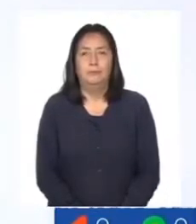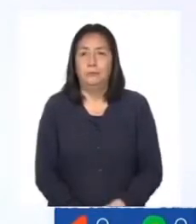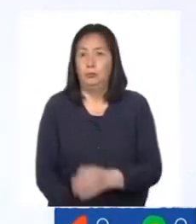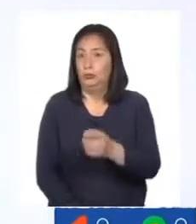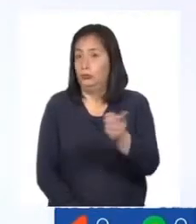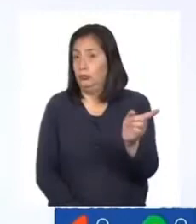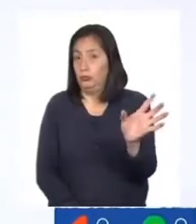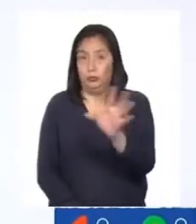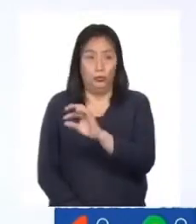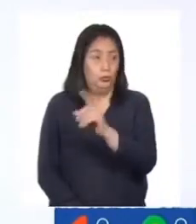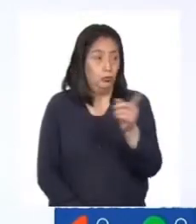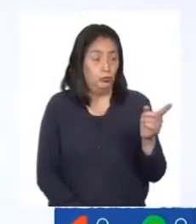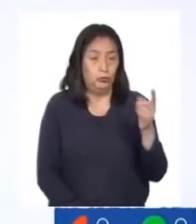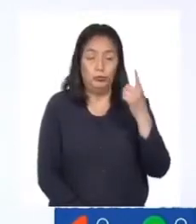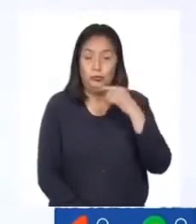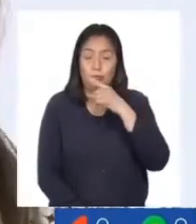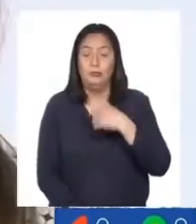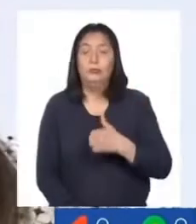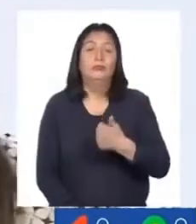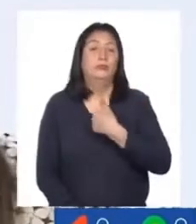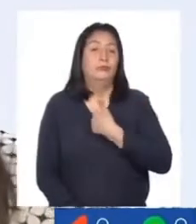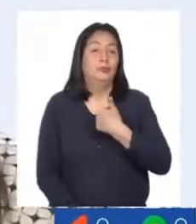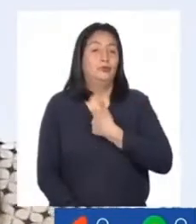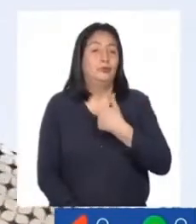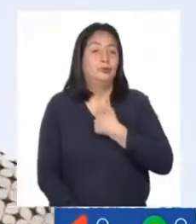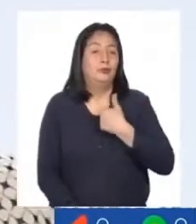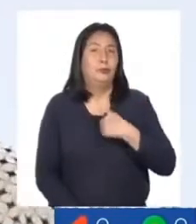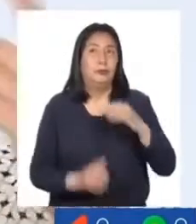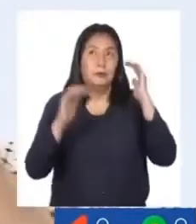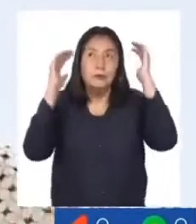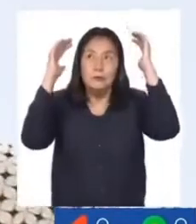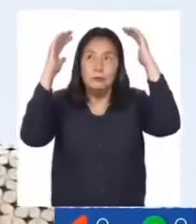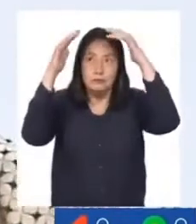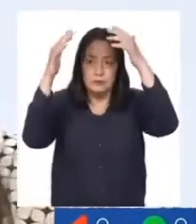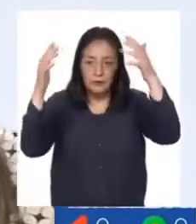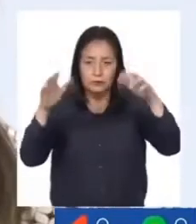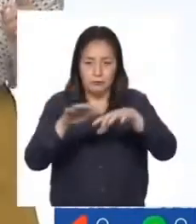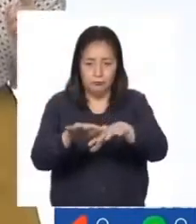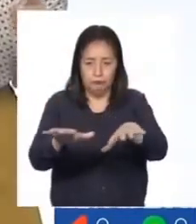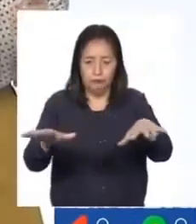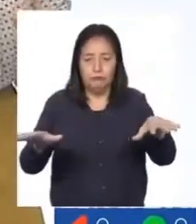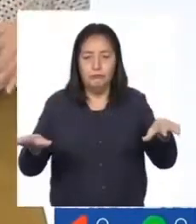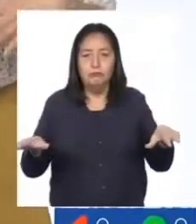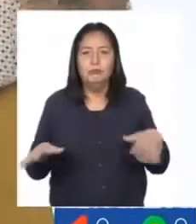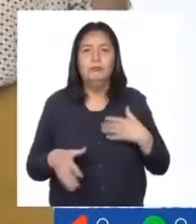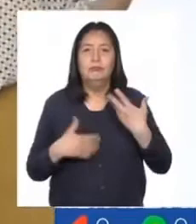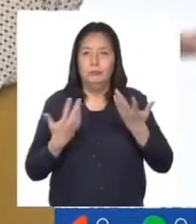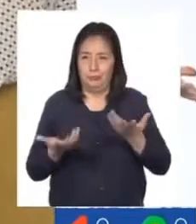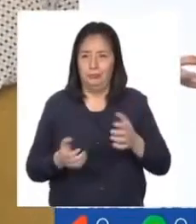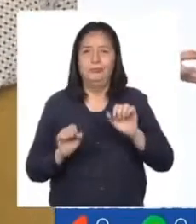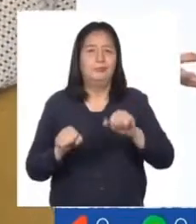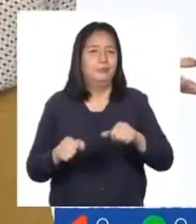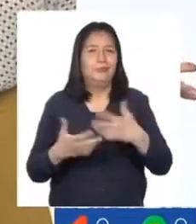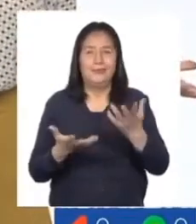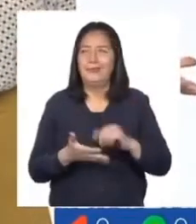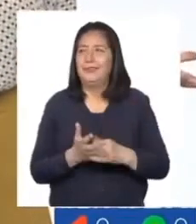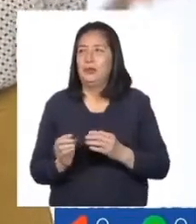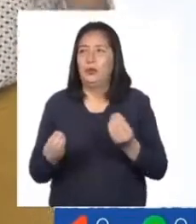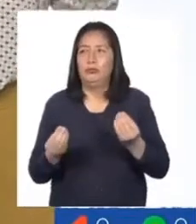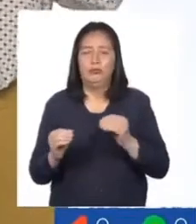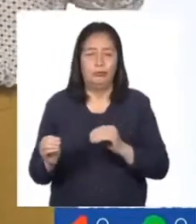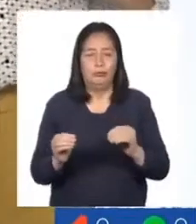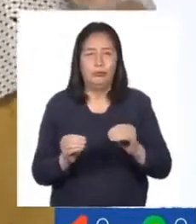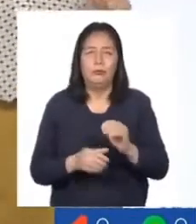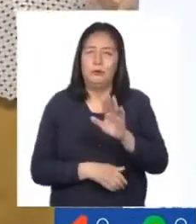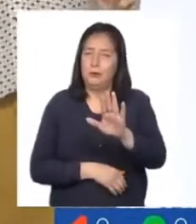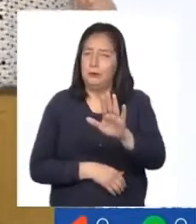Todas y todos tenemos nuestra propia esfera o burbuja imaginaria y en ella podemos explorar nuestras posibilidades de movimiento.